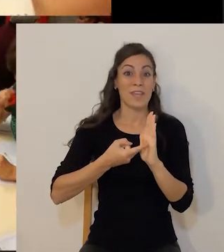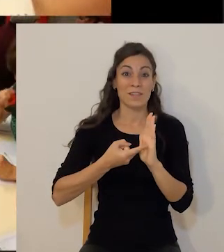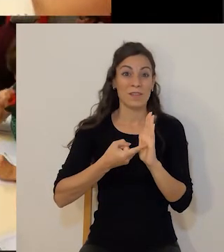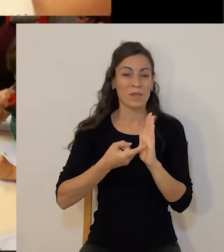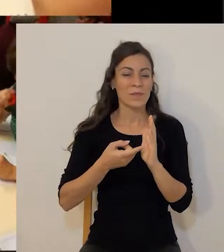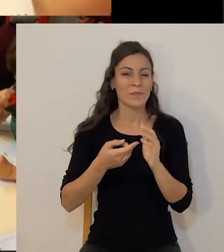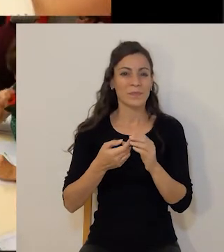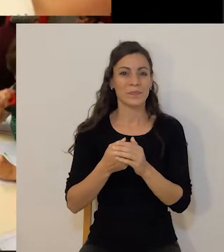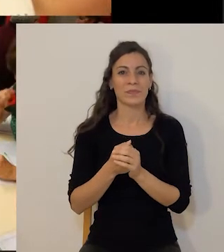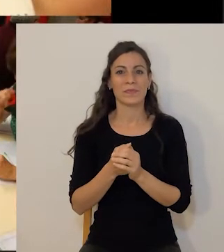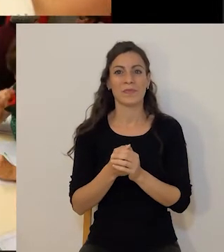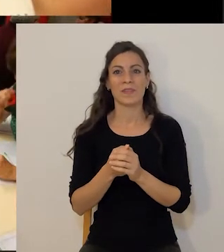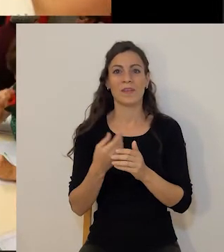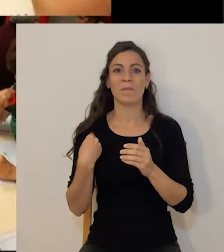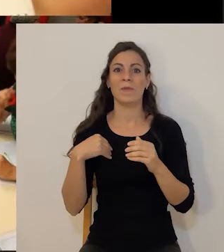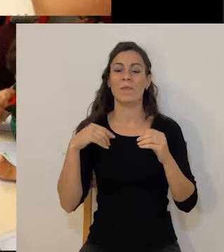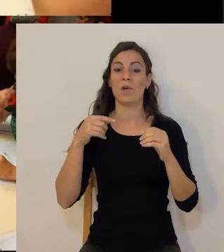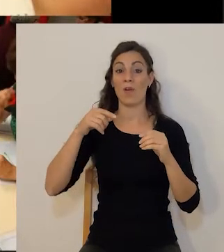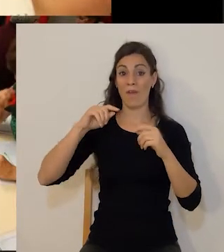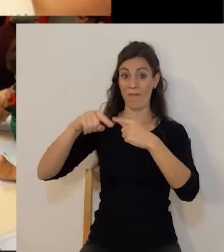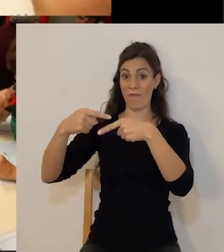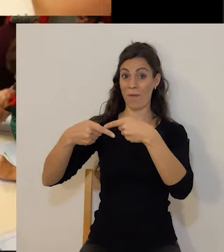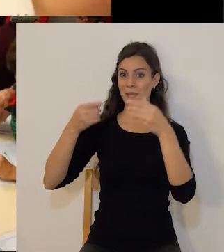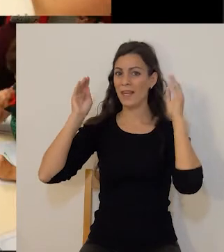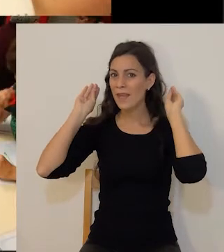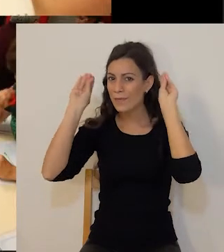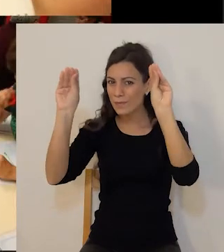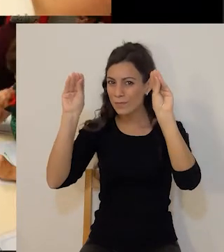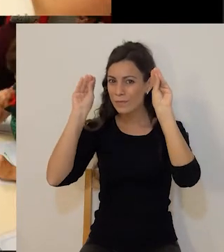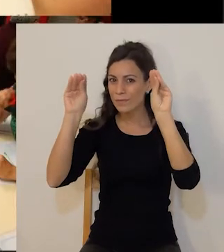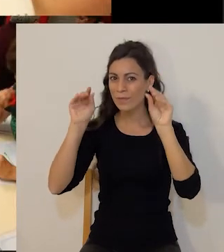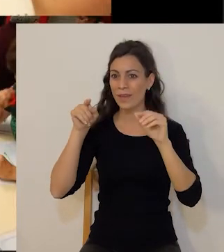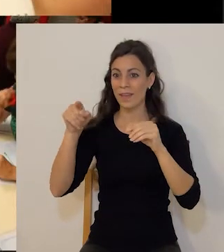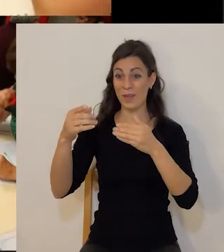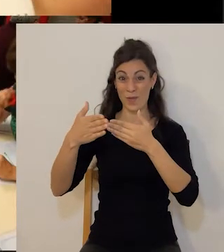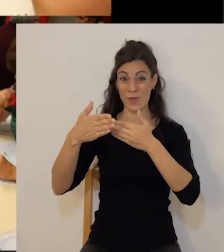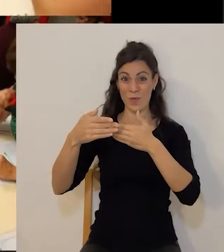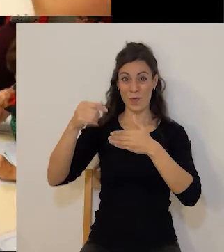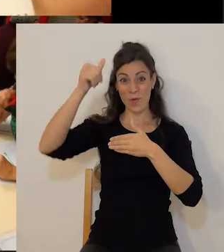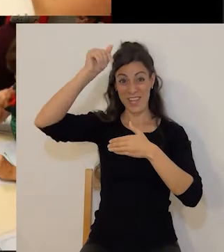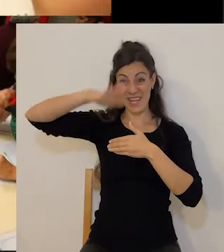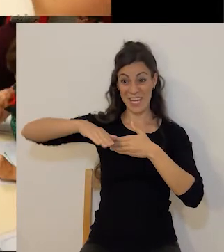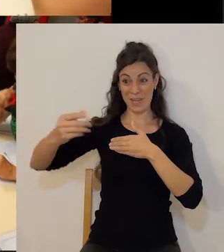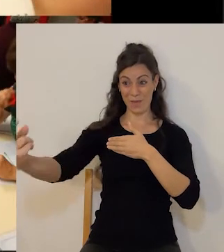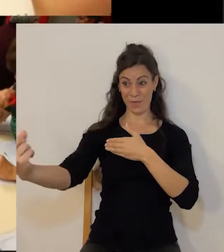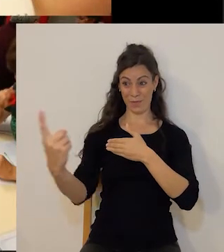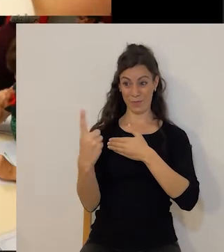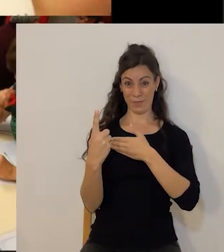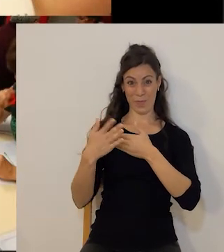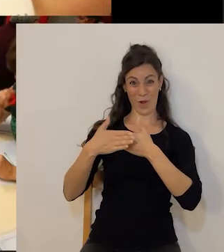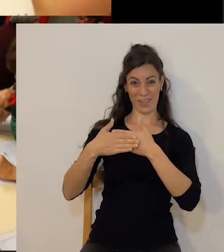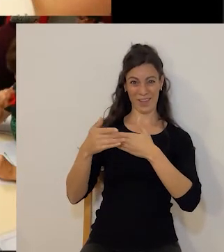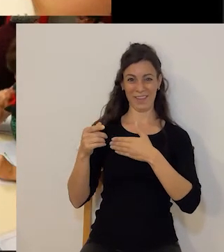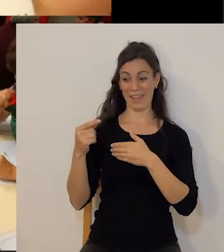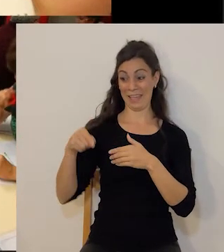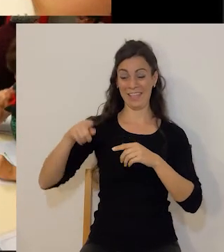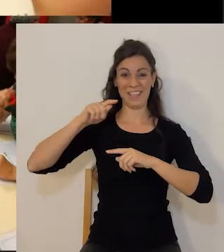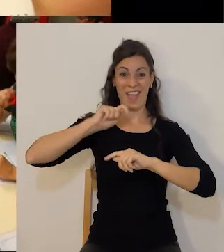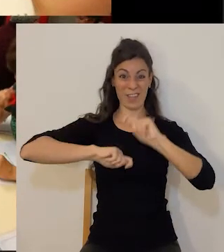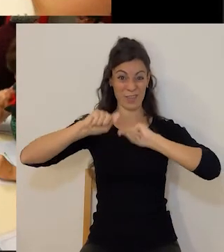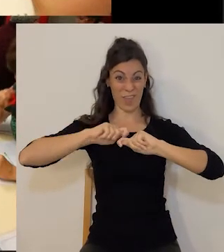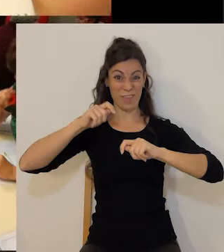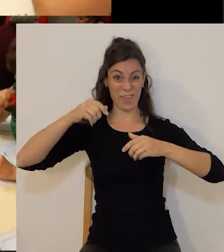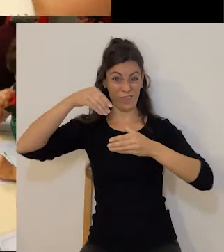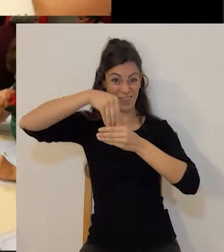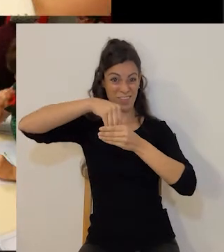con formaciones a familias. Está entrando un niño por la puerta. Tenemos ahora mismo, estoy en la sede y tenemos un montón